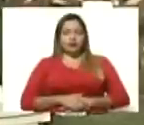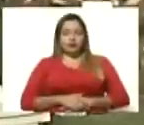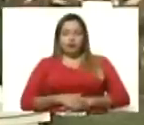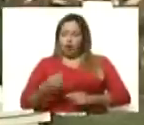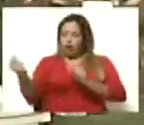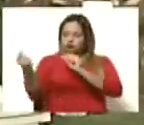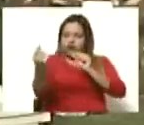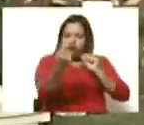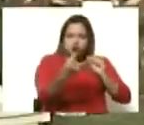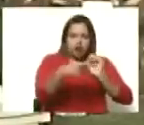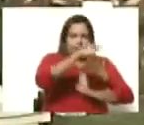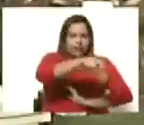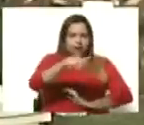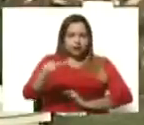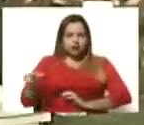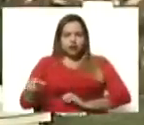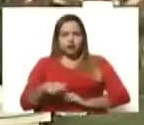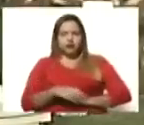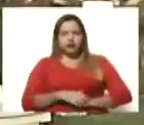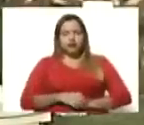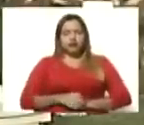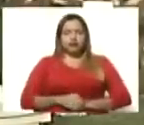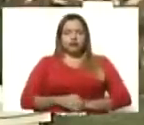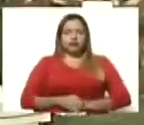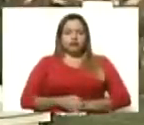conversando con la gente,